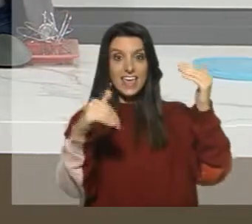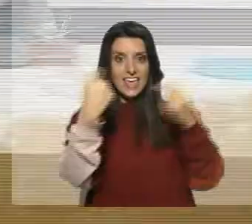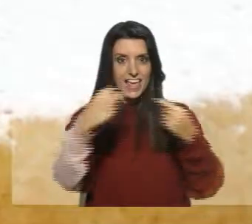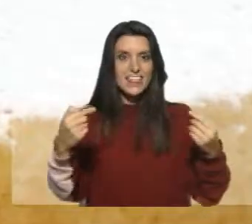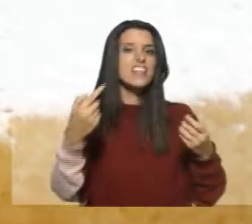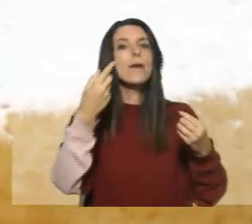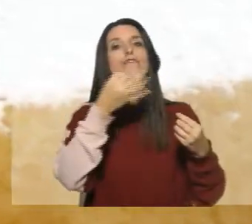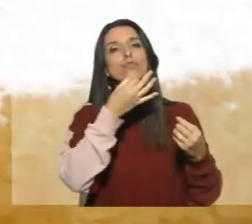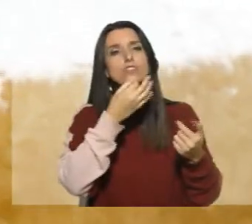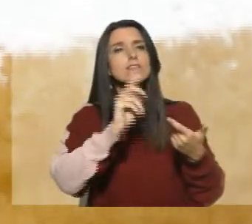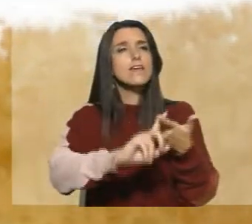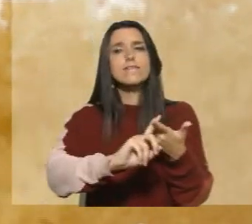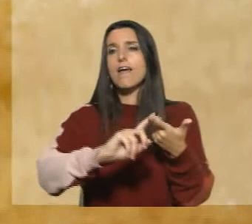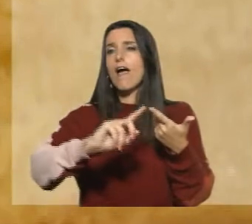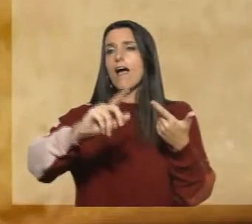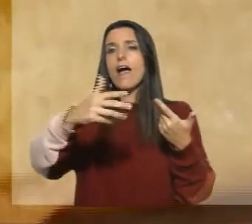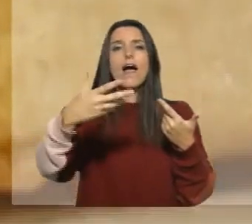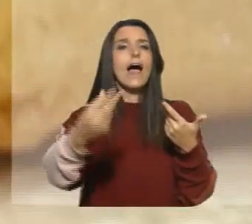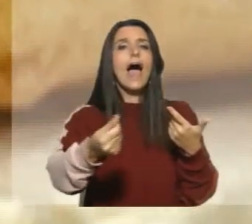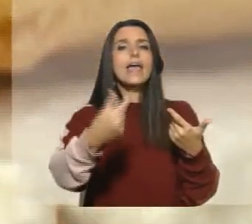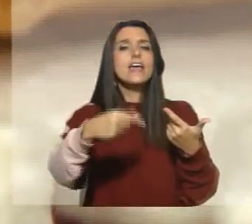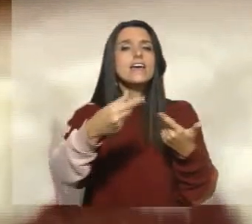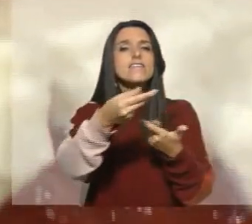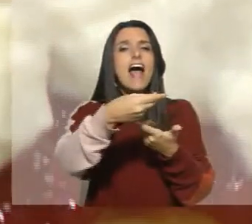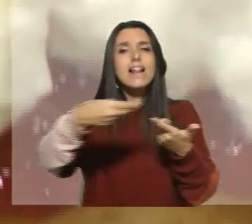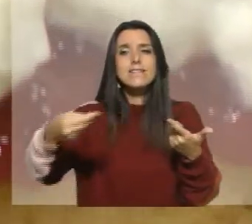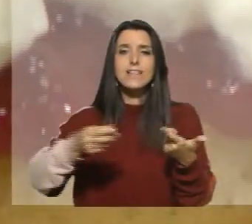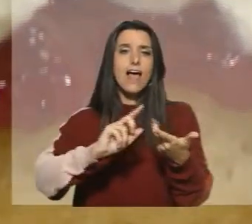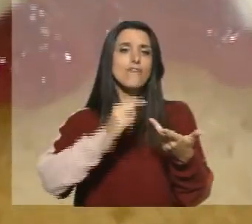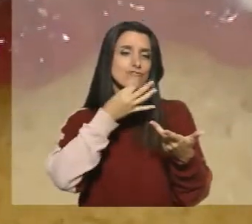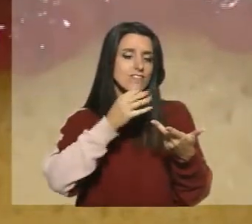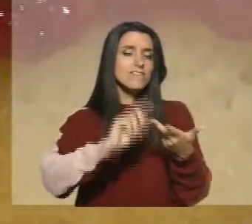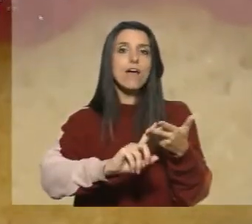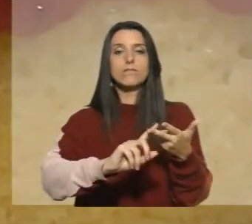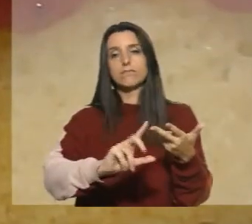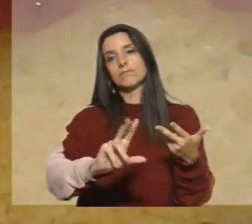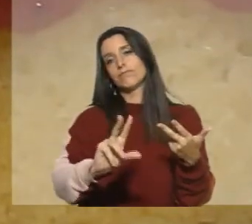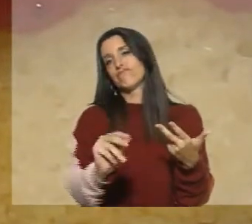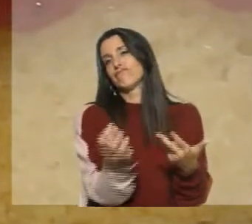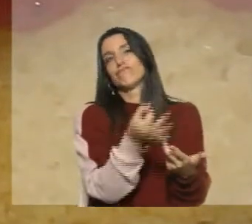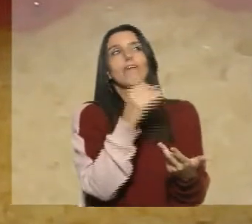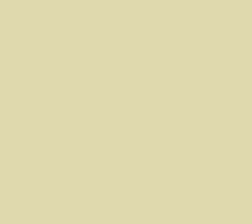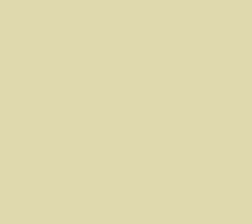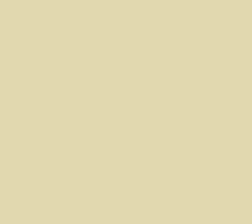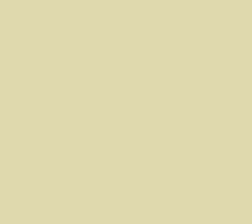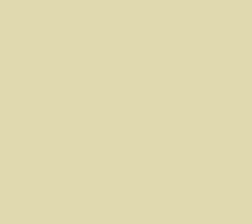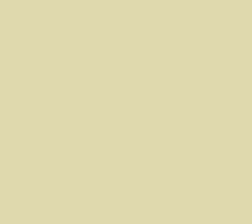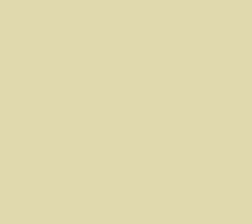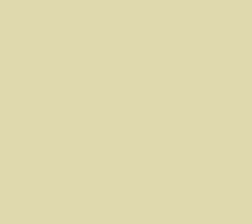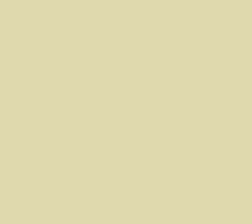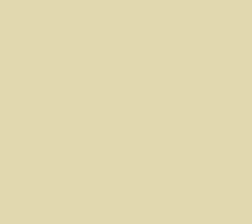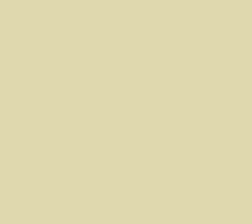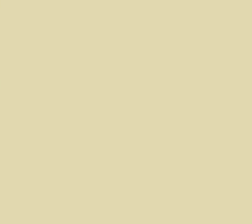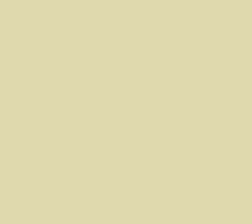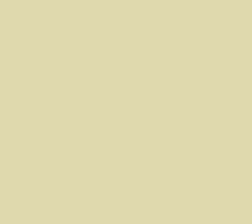tiene frutilla, hablamos de que tiene esa compota de frutilla. Vamos a... Mirá, qué rico. Dios mío, por favor,